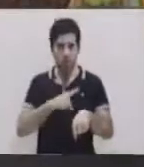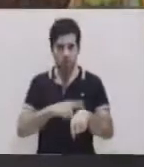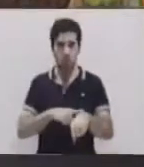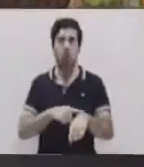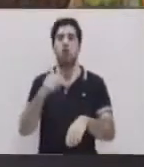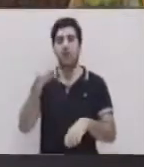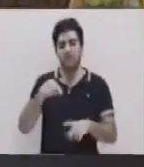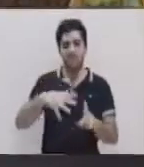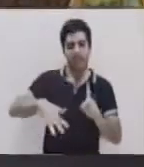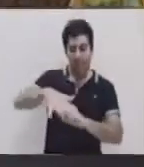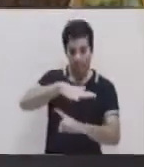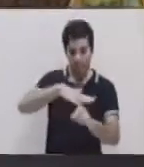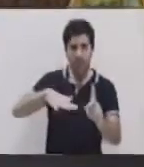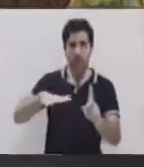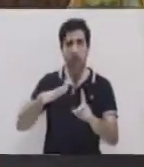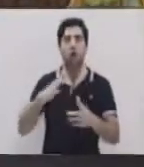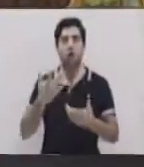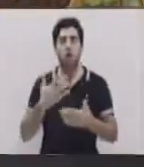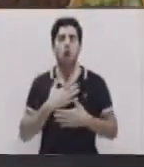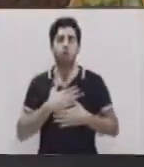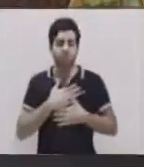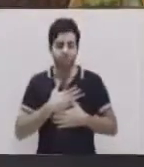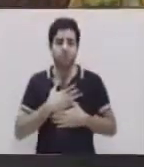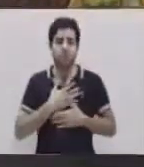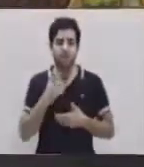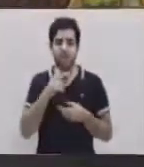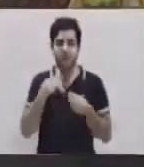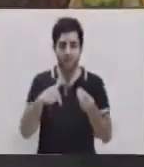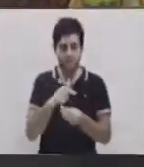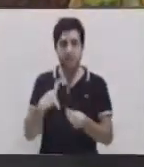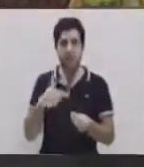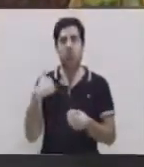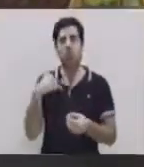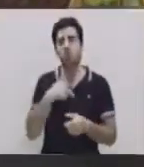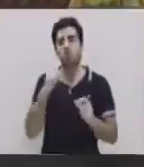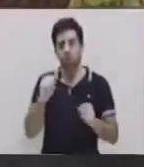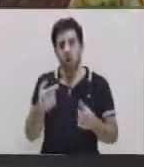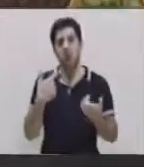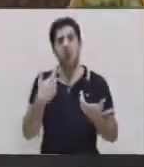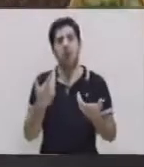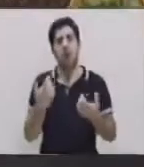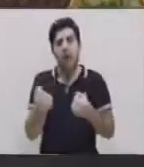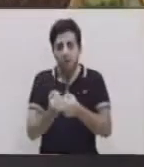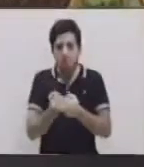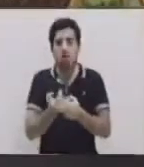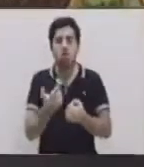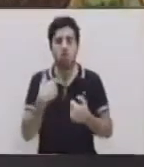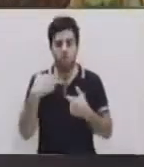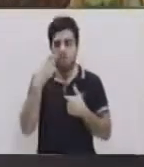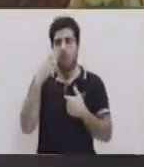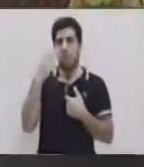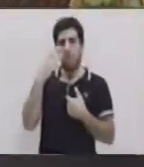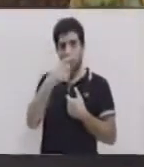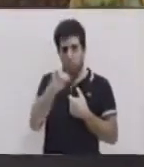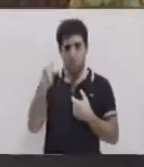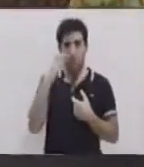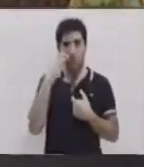ambientes agradables en familia que nosotros podemos provocar como padres de familia, que